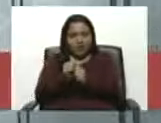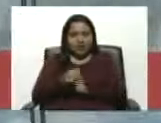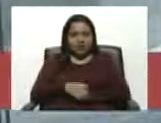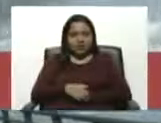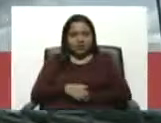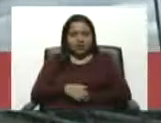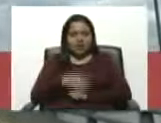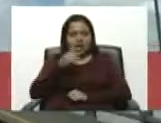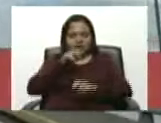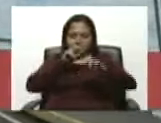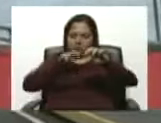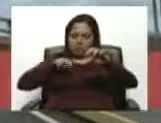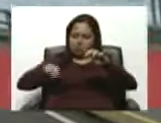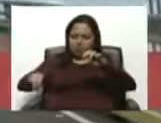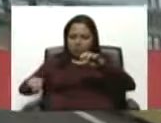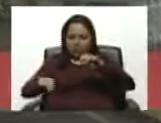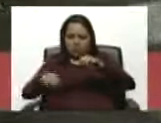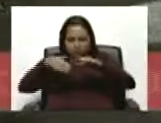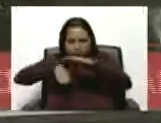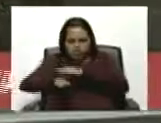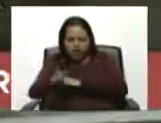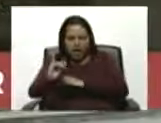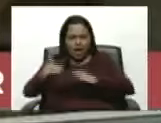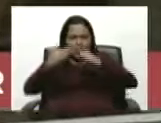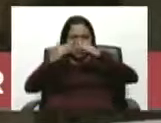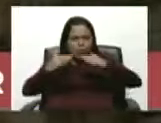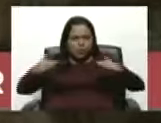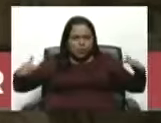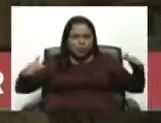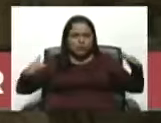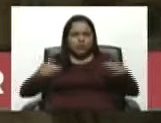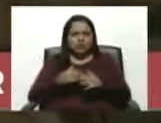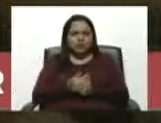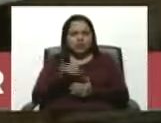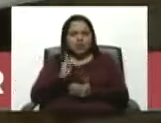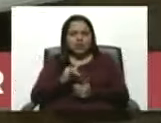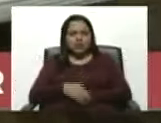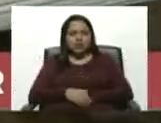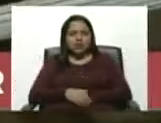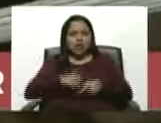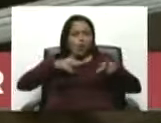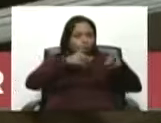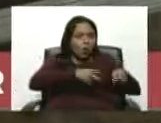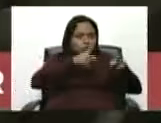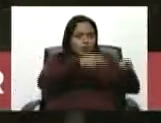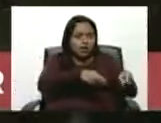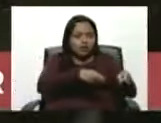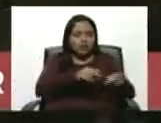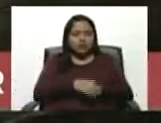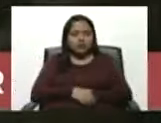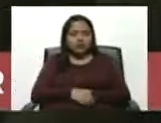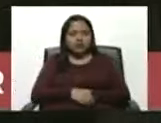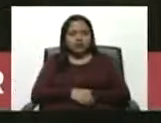baja hacia las vigas que sostienen a este puente colgante están siendo cortadas. Del lado donde no